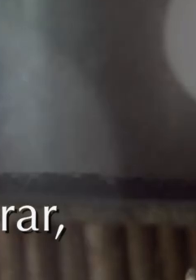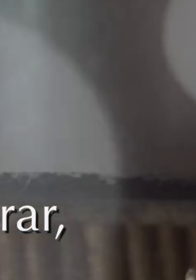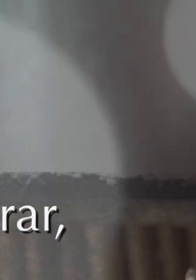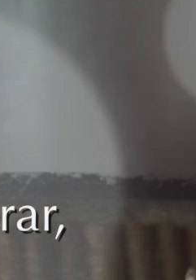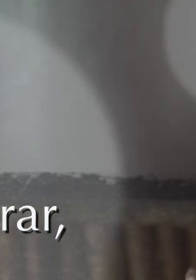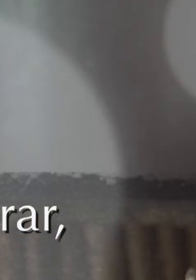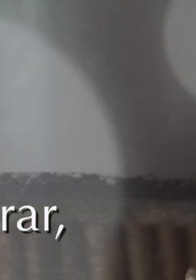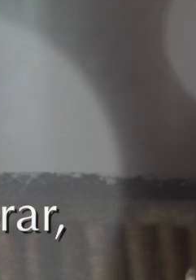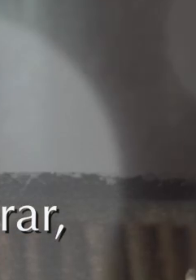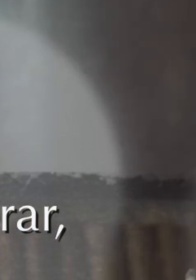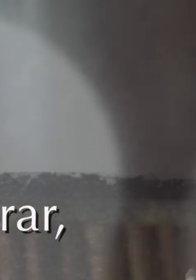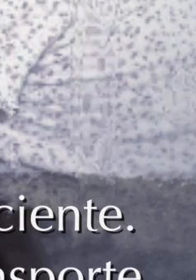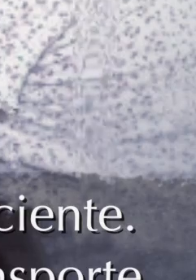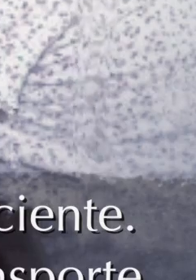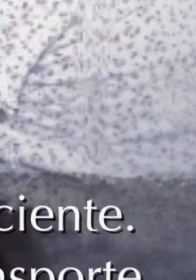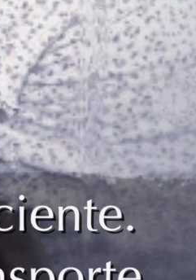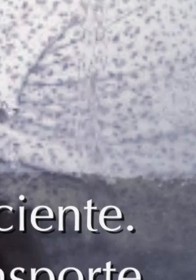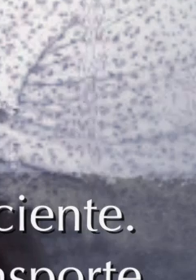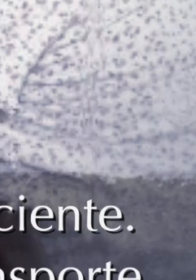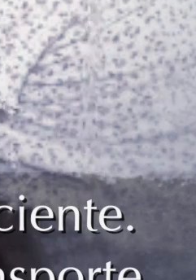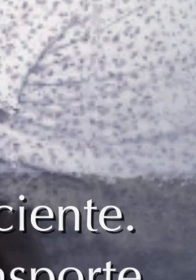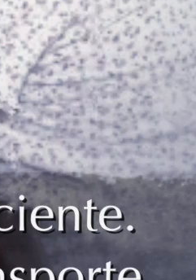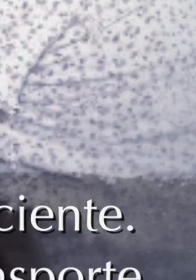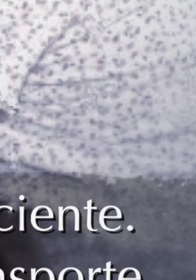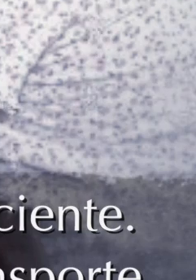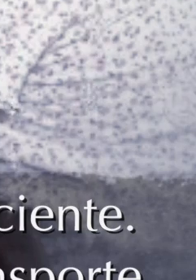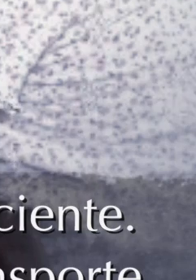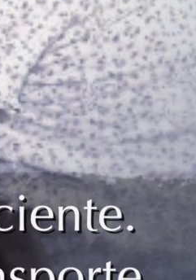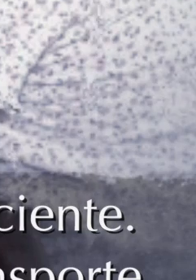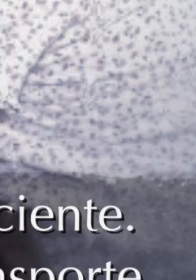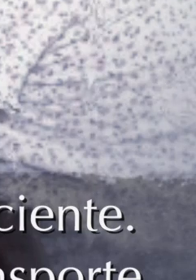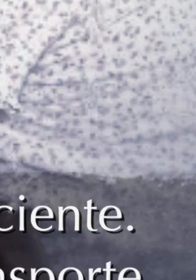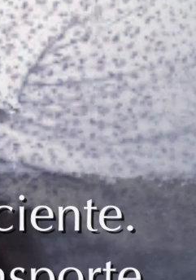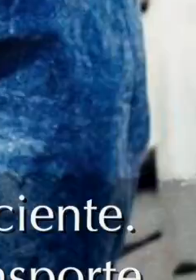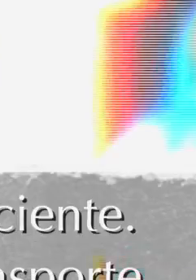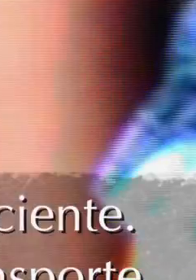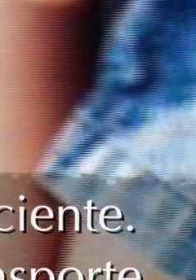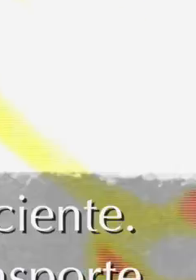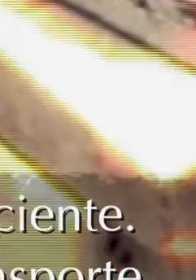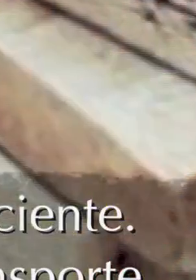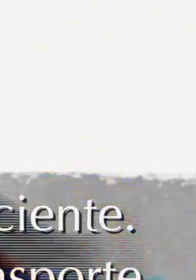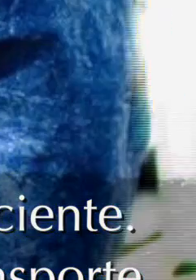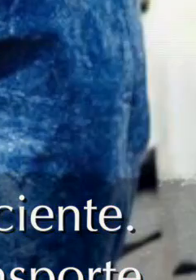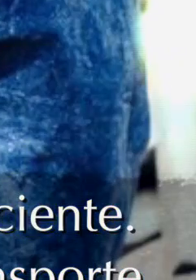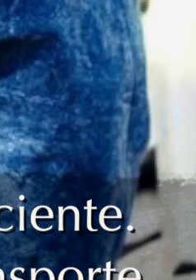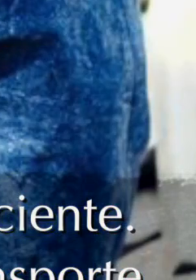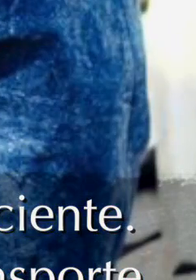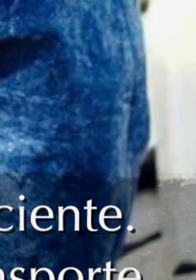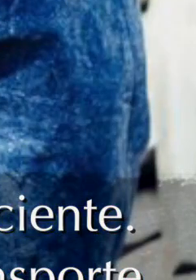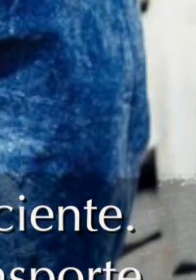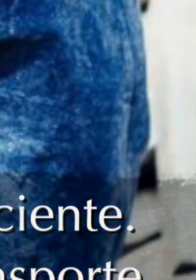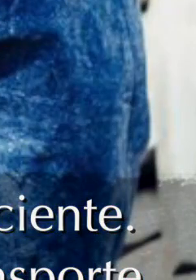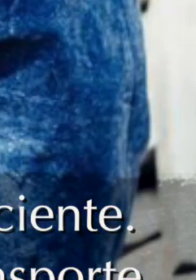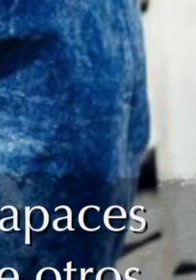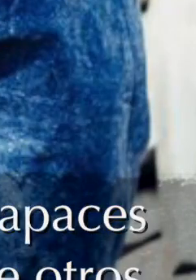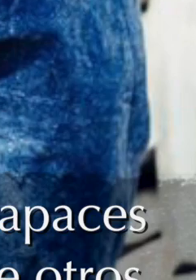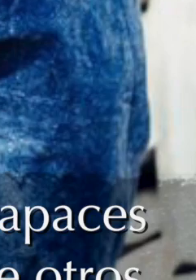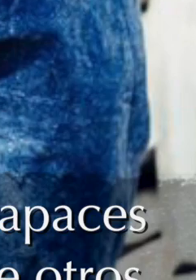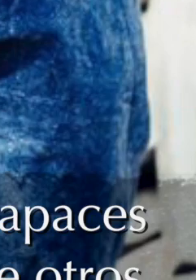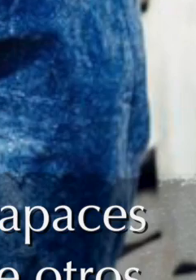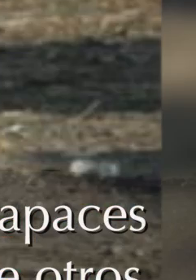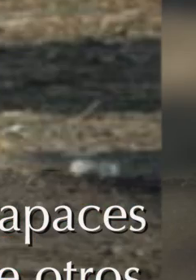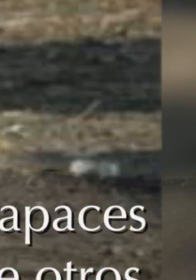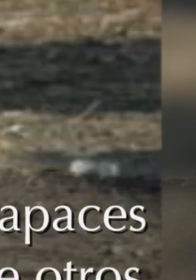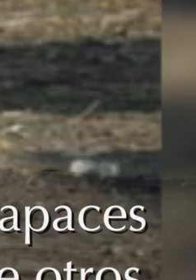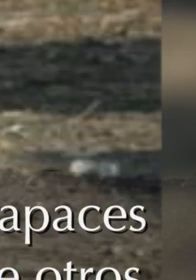que la comida y el alojamiento suelen considerarse una compensación suficiente. A veces deben realizar trabajos como el transporte de